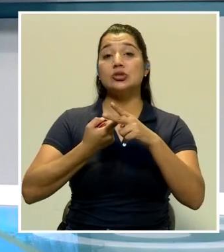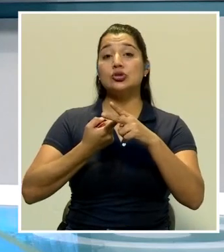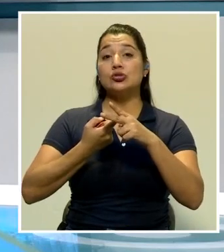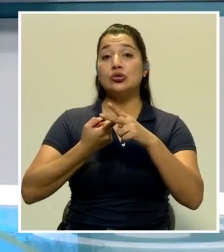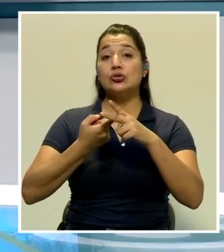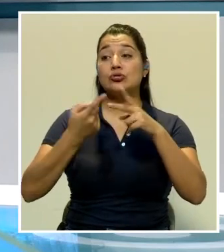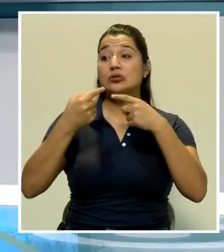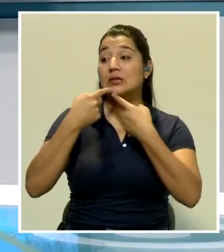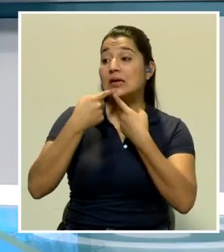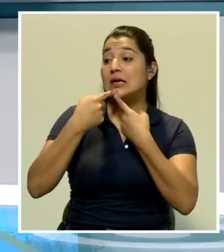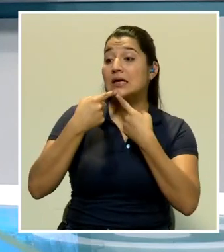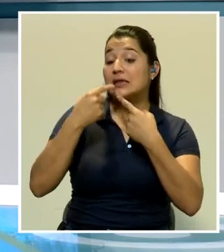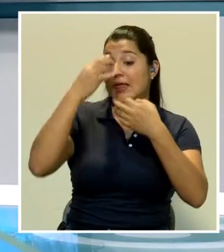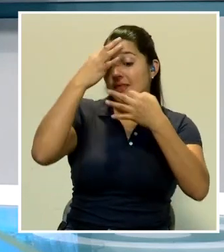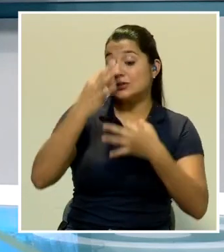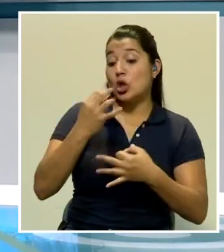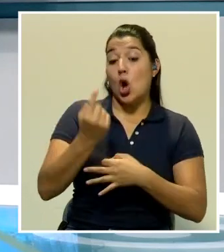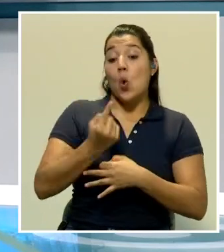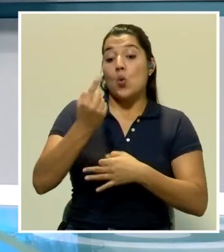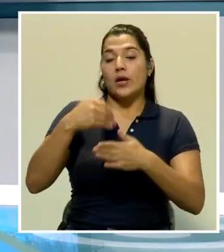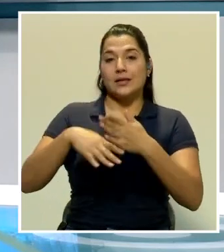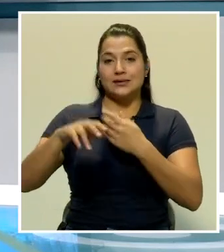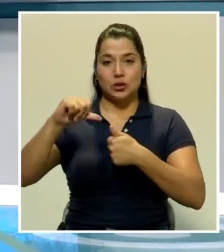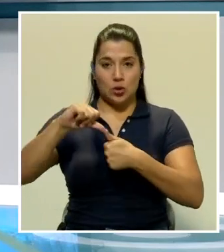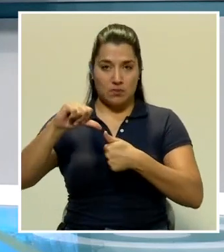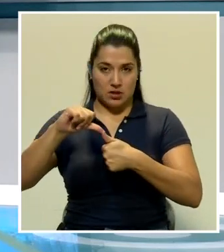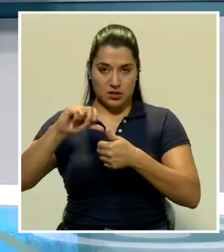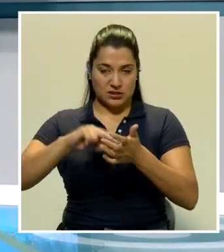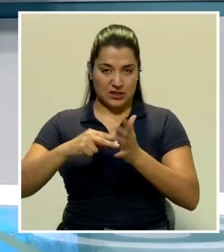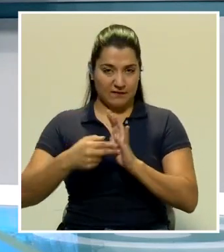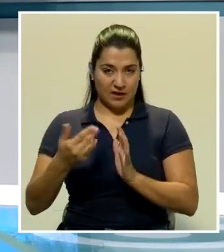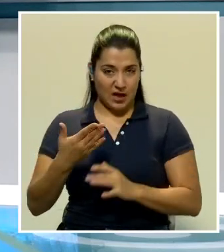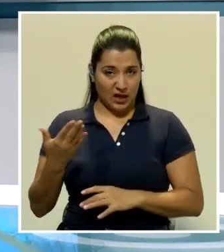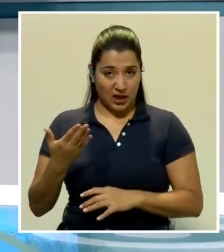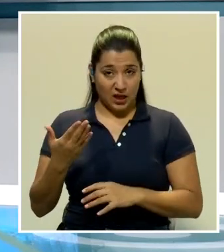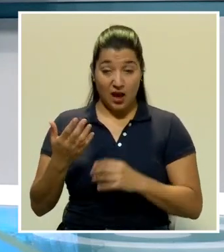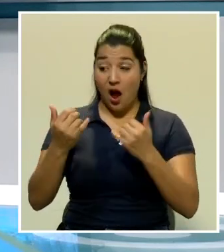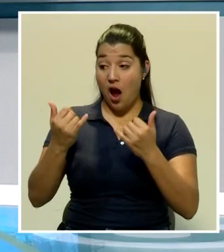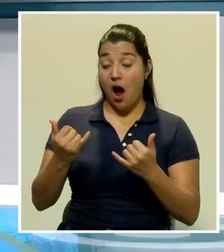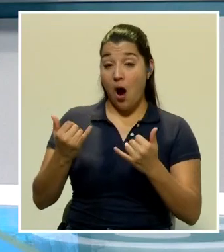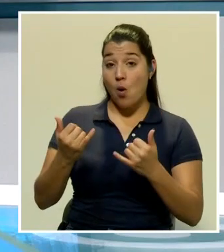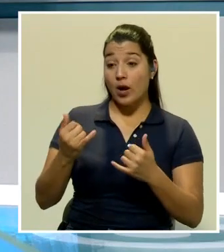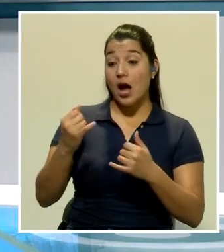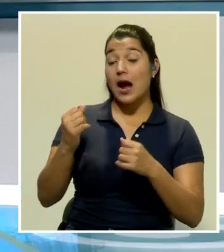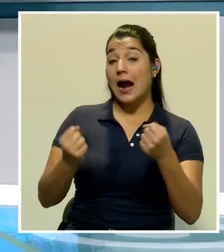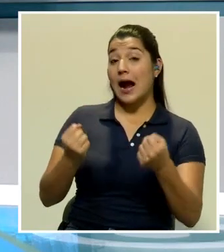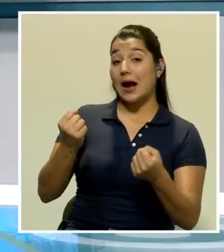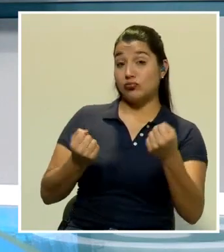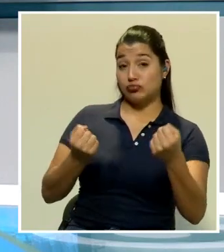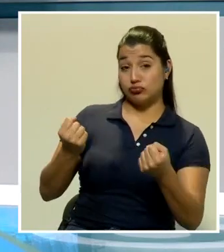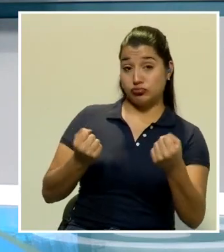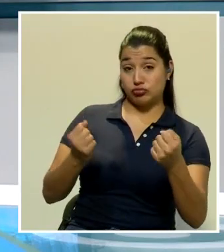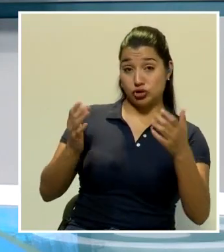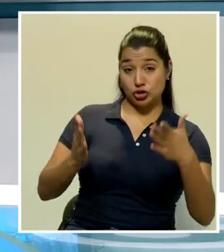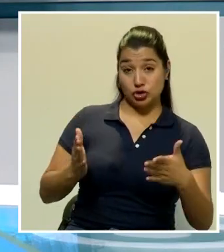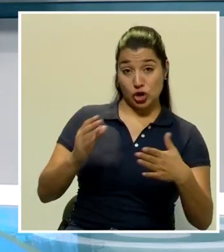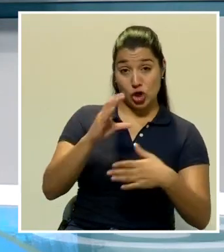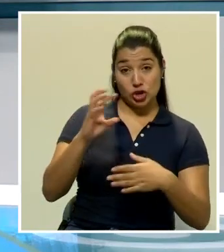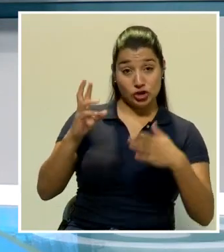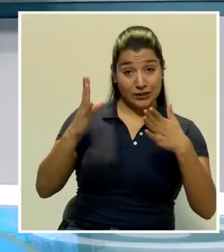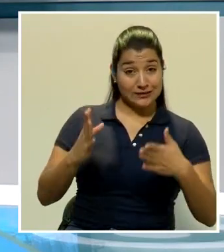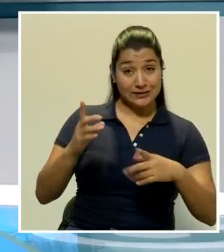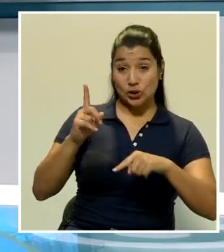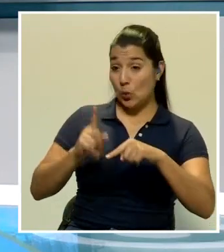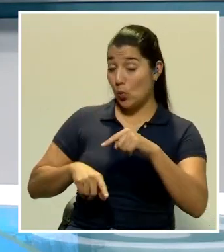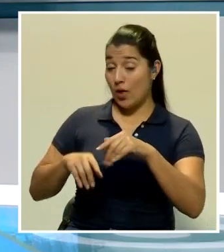únicas centroamericanas, es decir, que los camiones de Costa Rica no pueden ingresar ni retirar carga desde